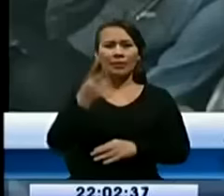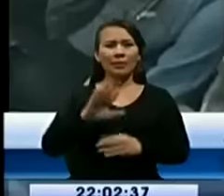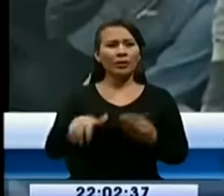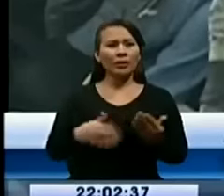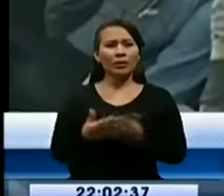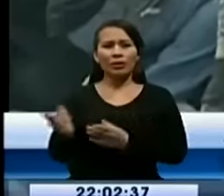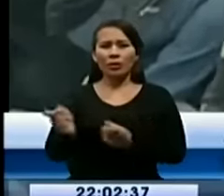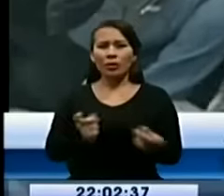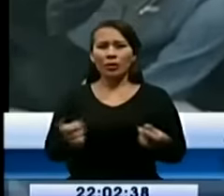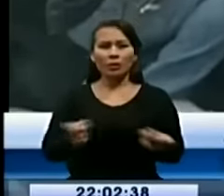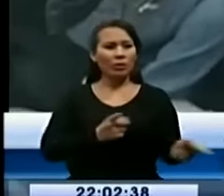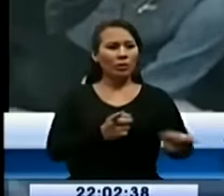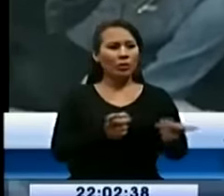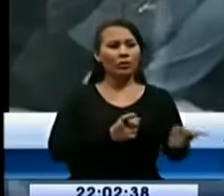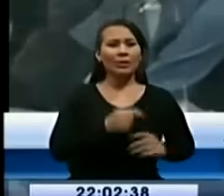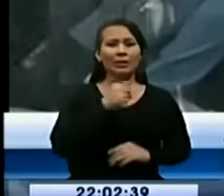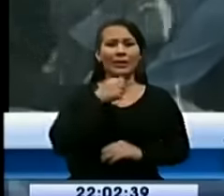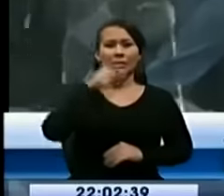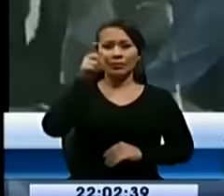incluso hubo desmayados.